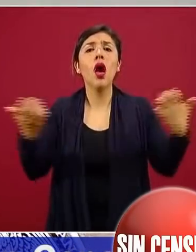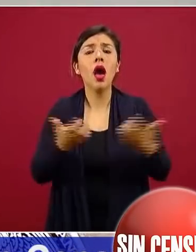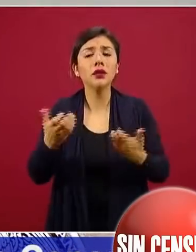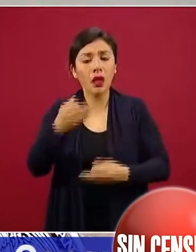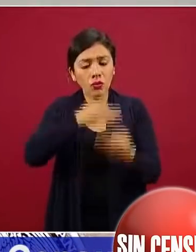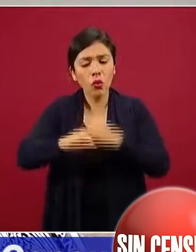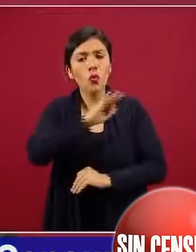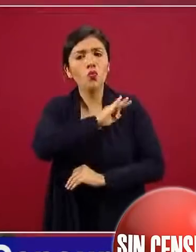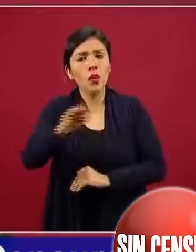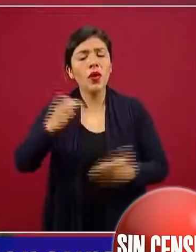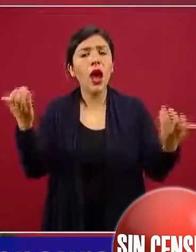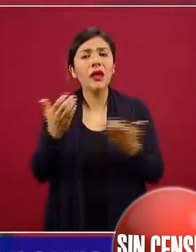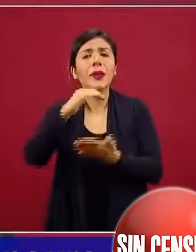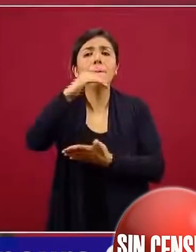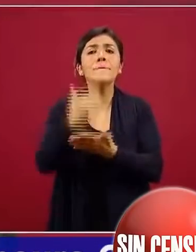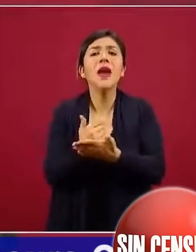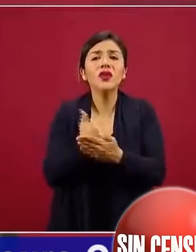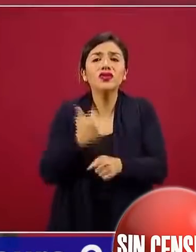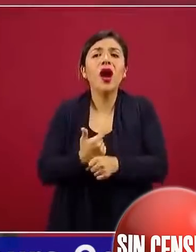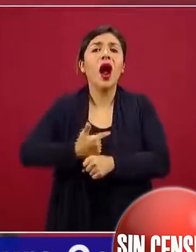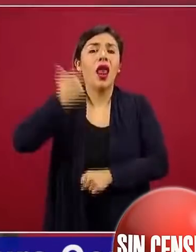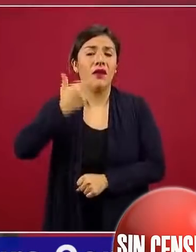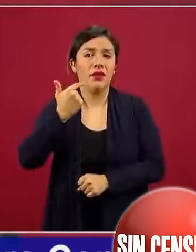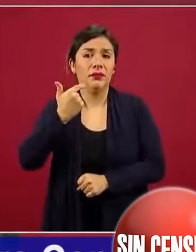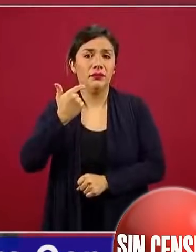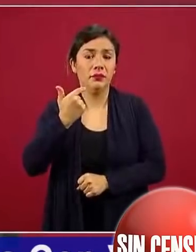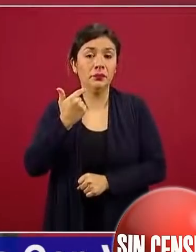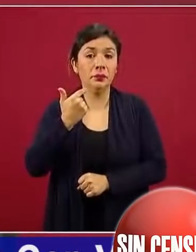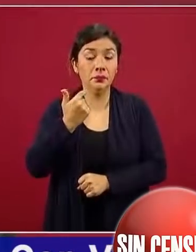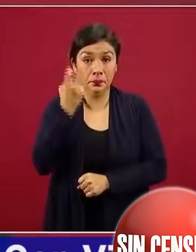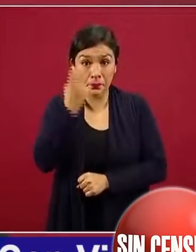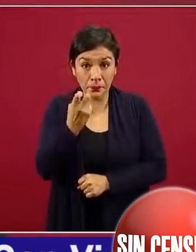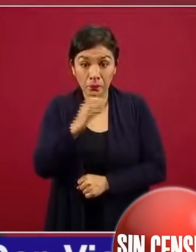nos permita disminuir esos riesgos. Y en